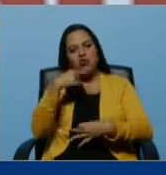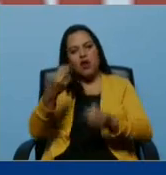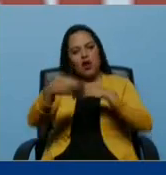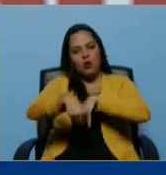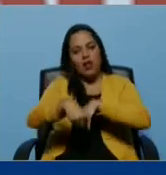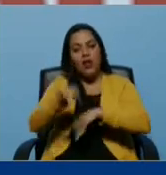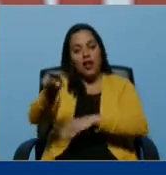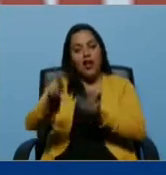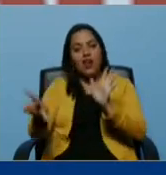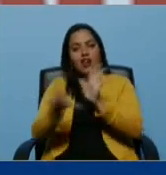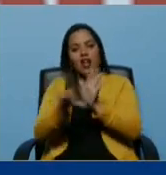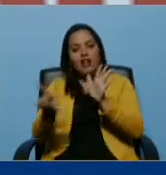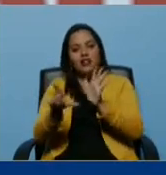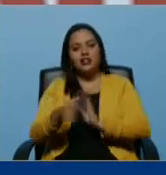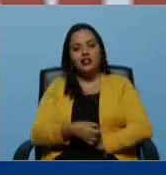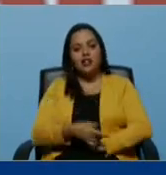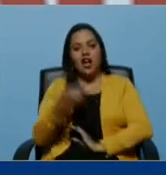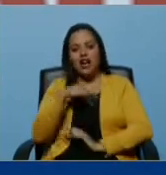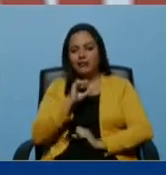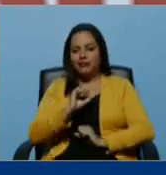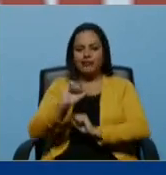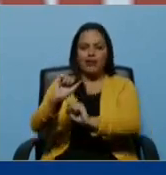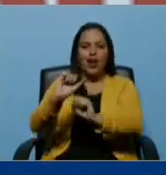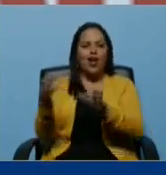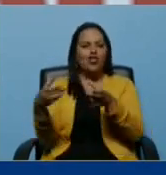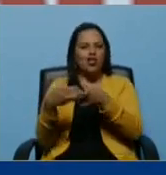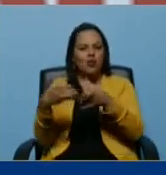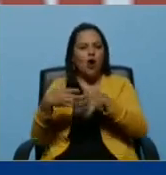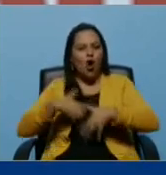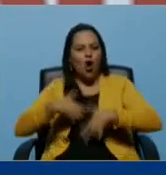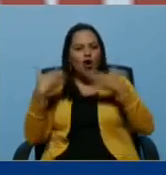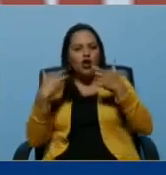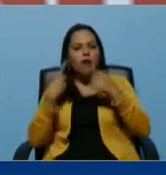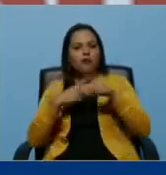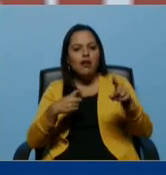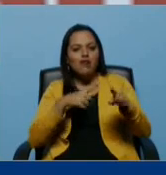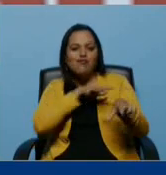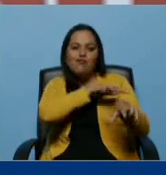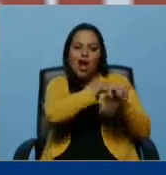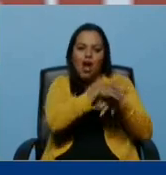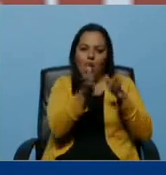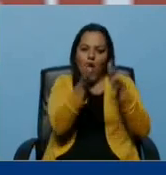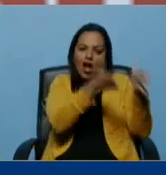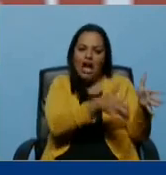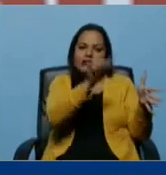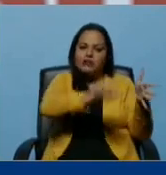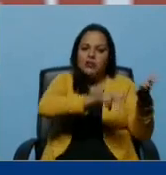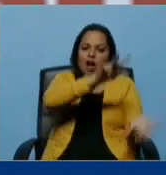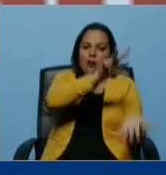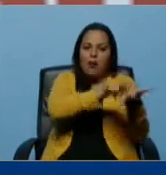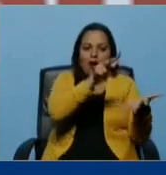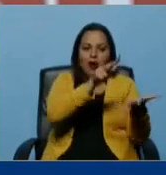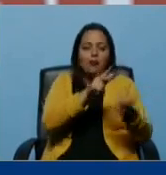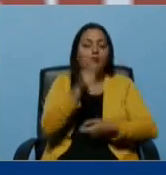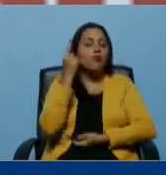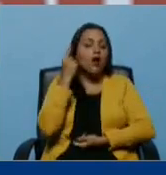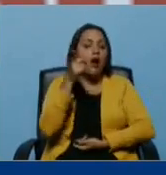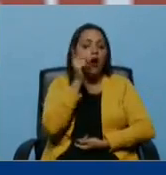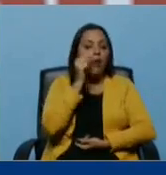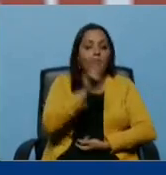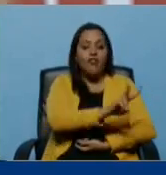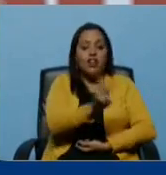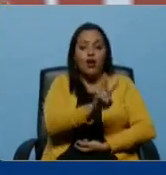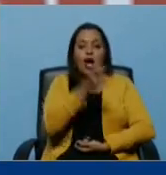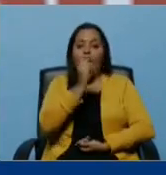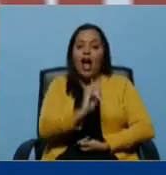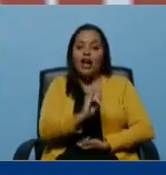va a ser rechazada por los odiadores, pero será aprobada masivamente por los venezolanos y las venezolanas que están dispuestos